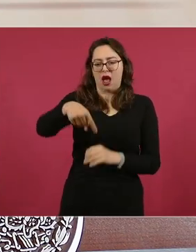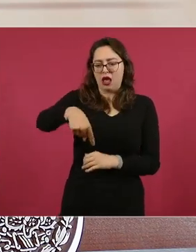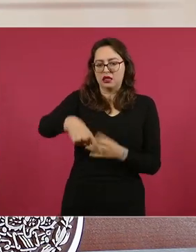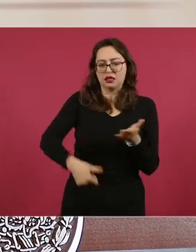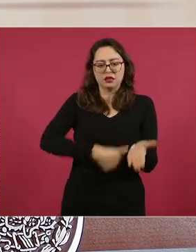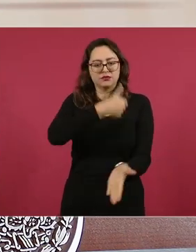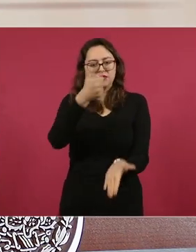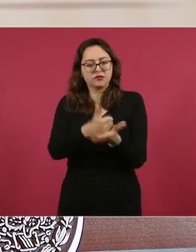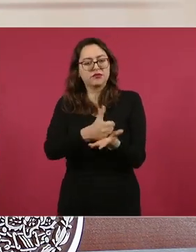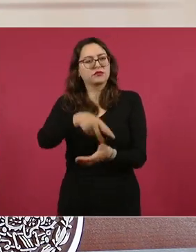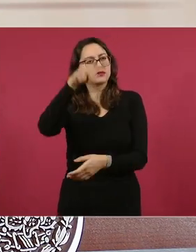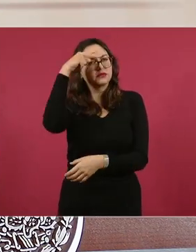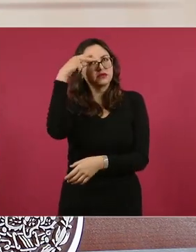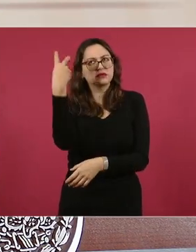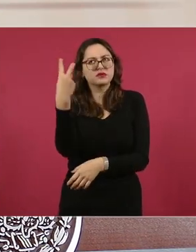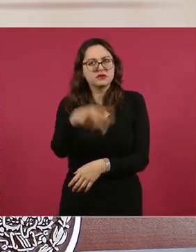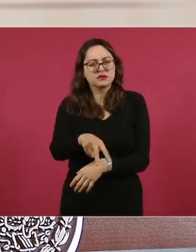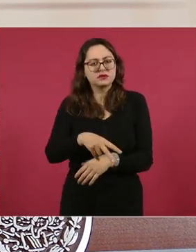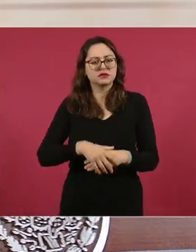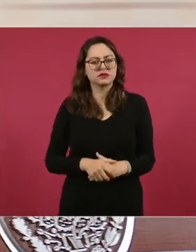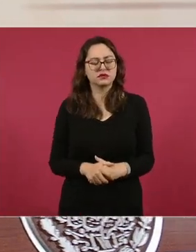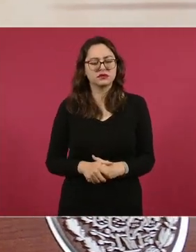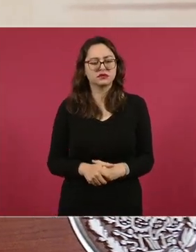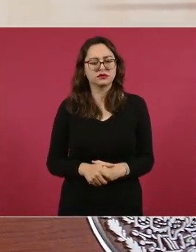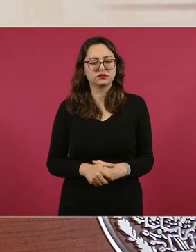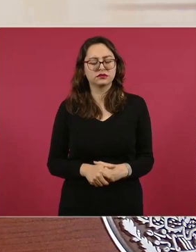si tú hoy